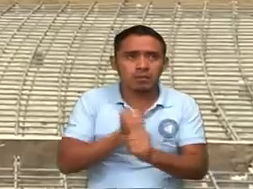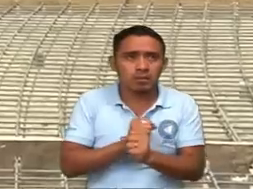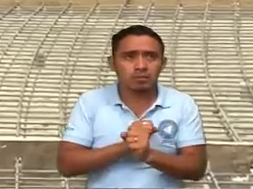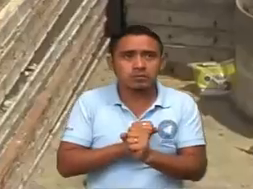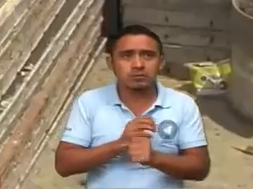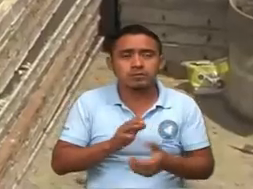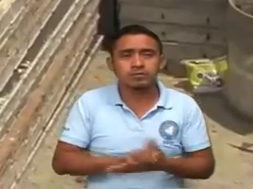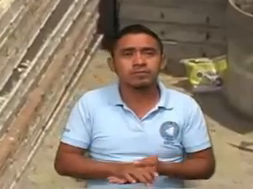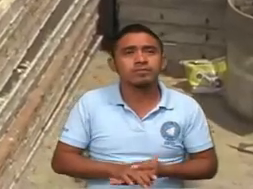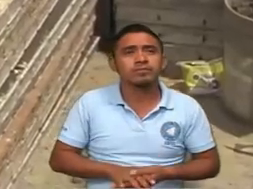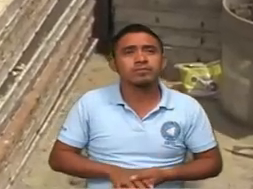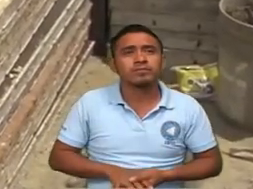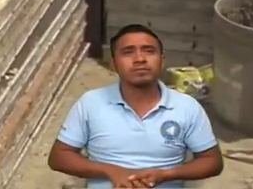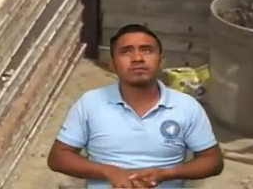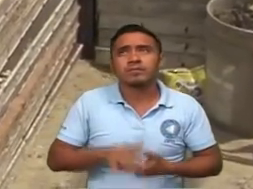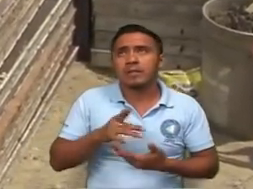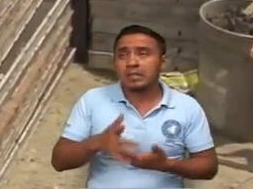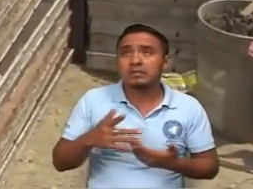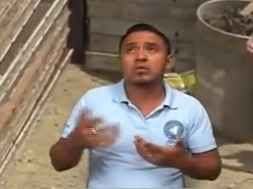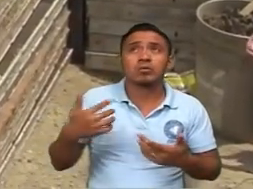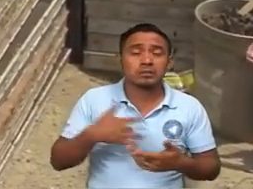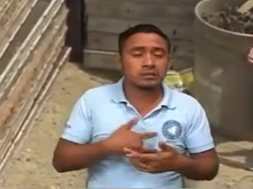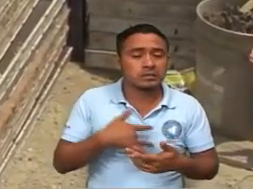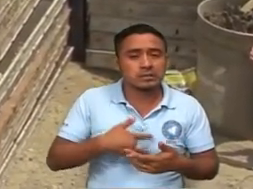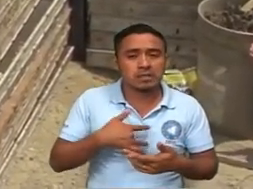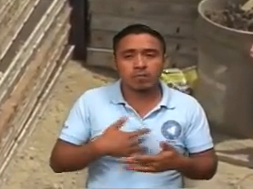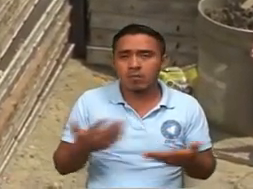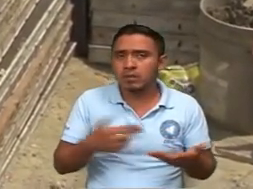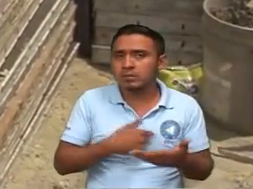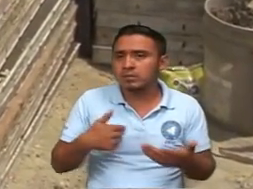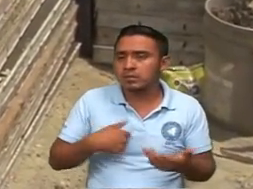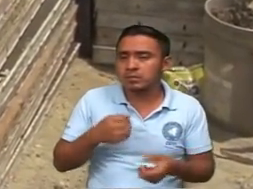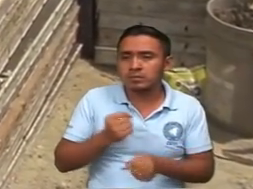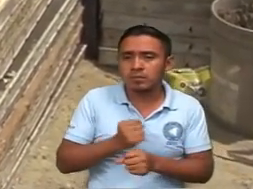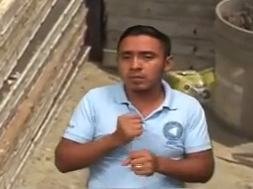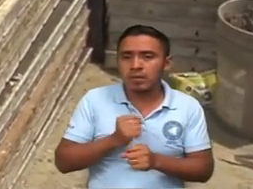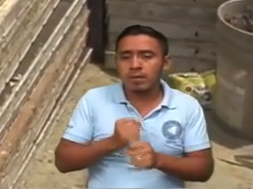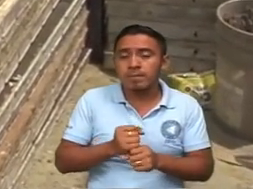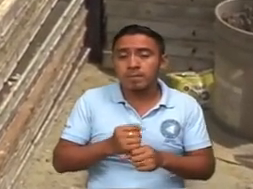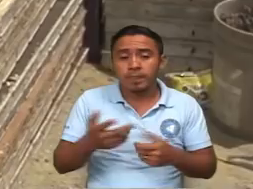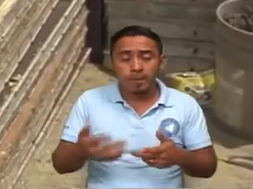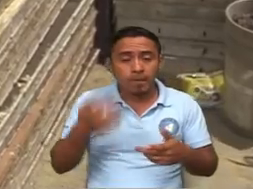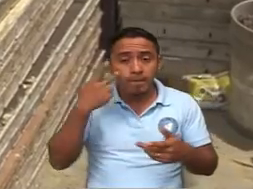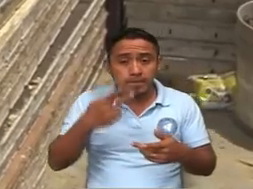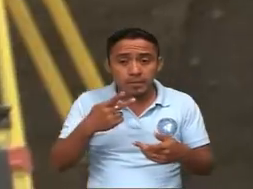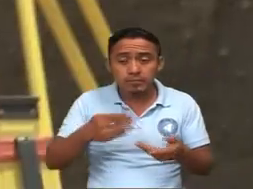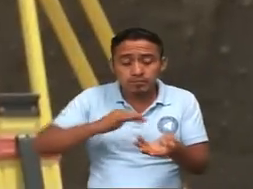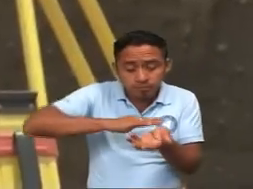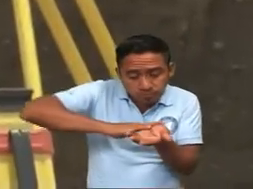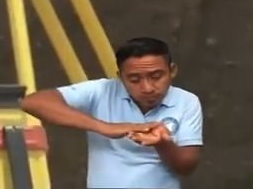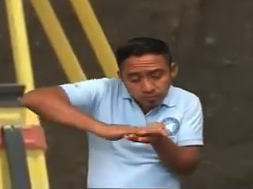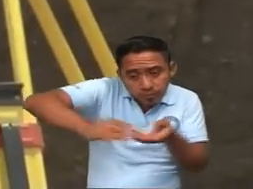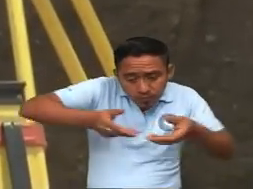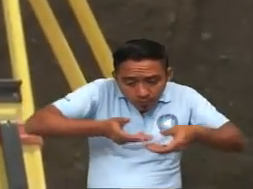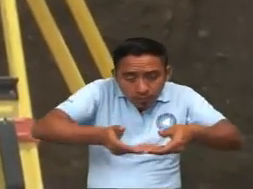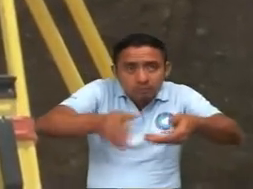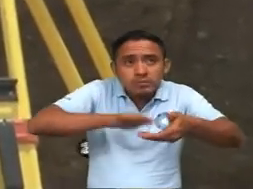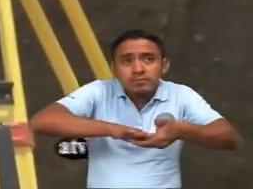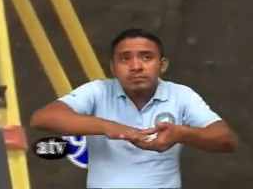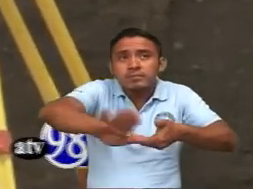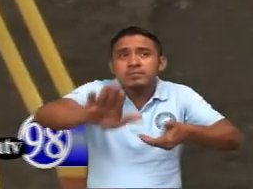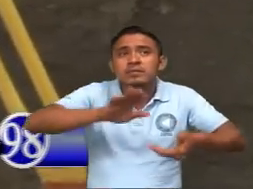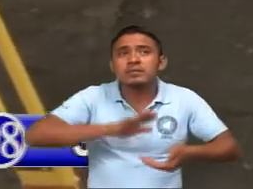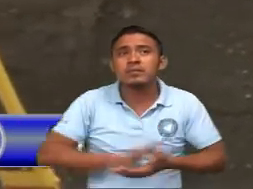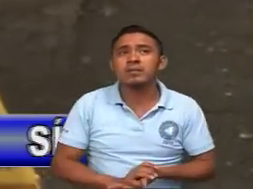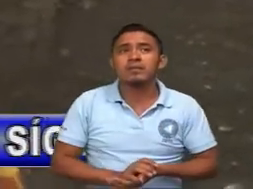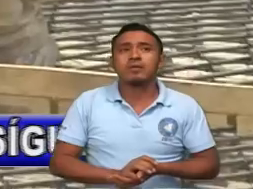tipo, ¿no? Eso nos obligó a replantear precisamente en términos de la capacidad hidráulica de este cauce, que aún que continúe en